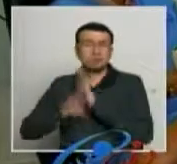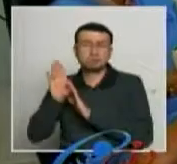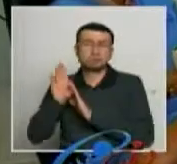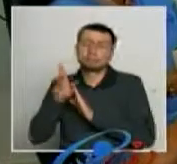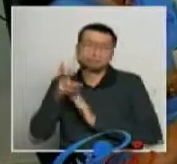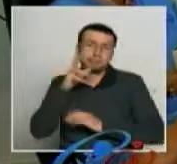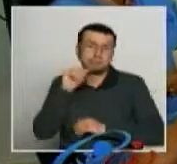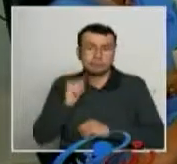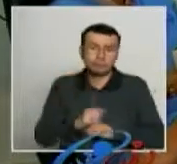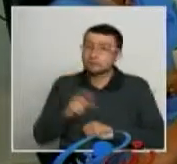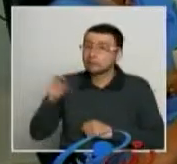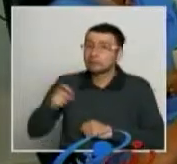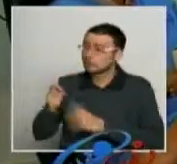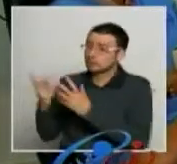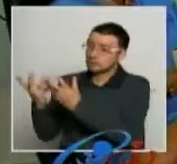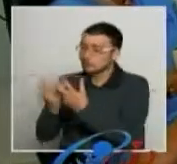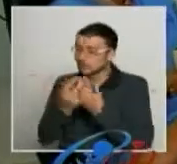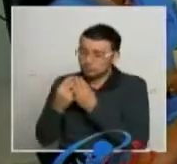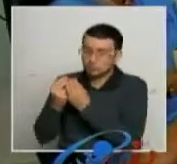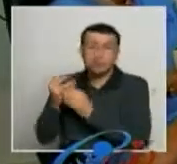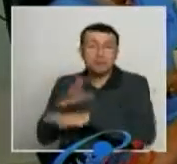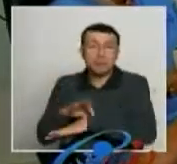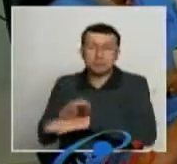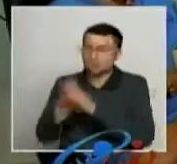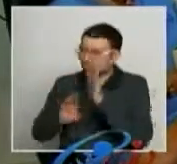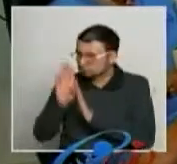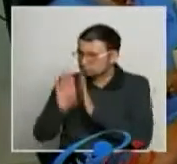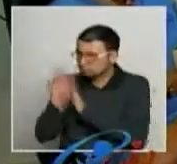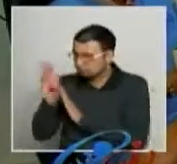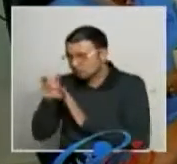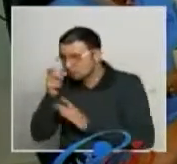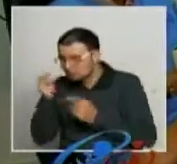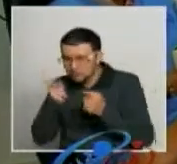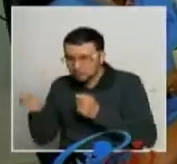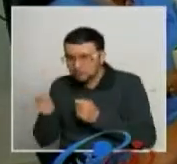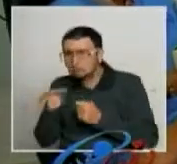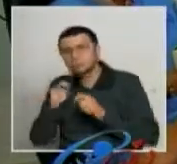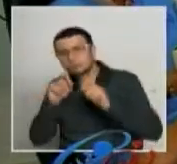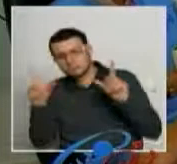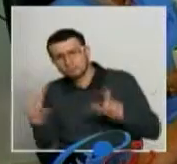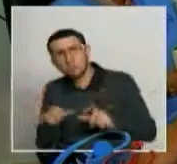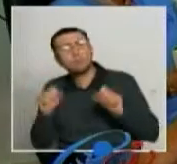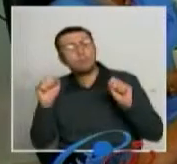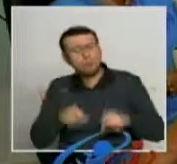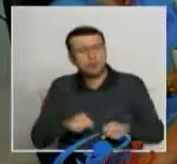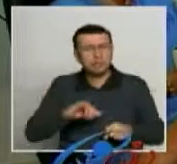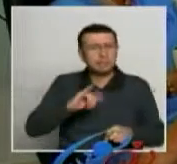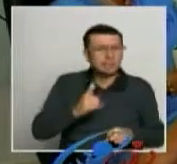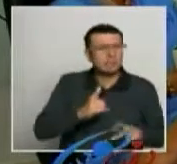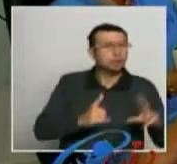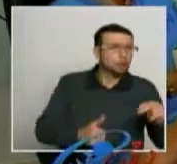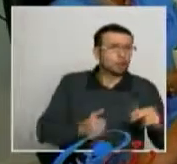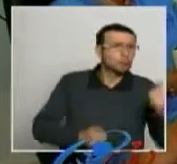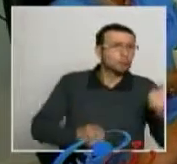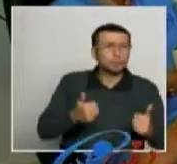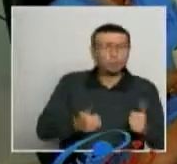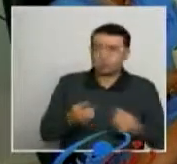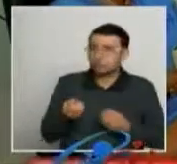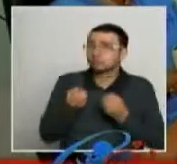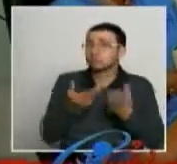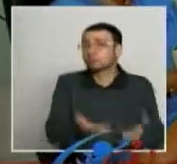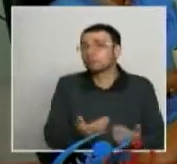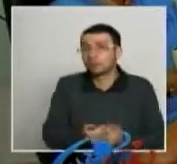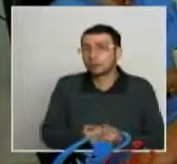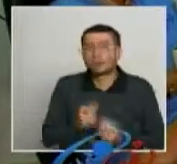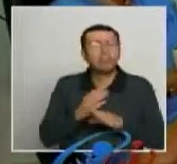que se necesitan varios médicos y métodos diagnósticos para decirle a un paciente, se puede llevar a cabo tal procedimiento.